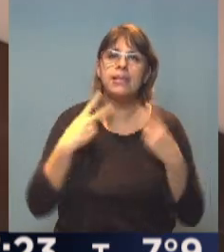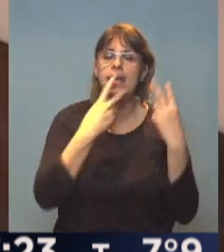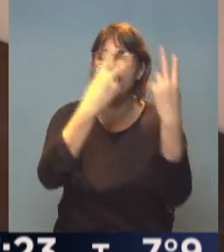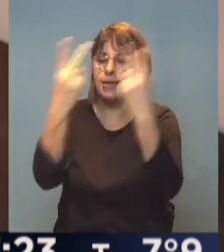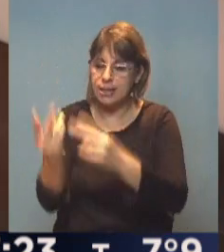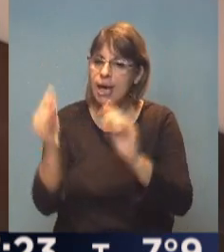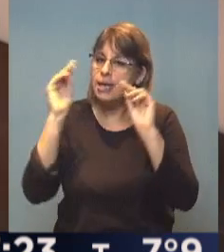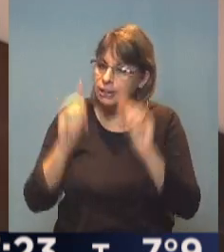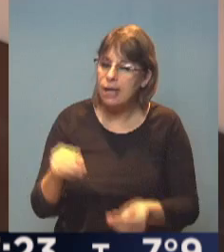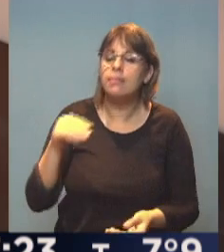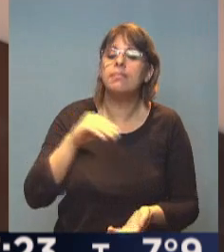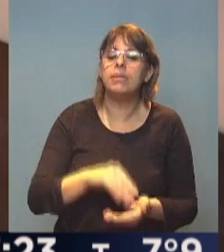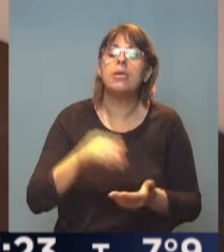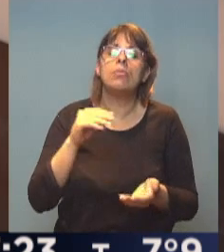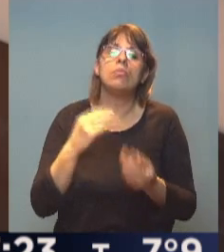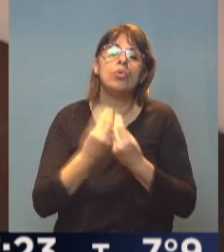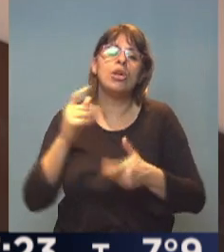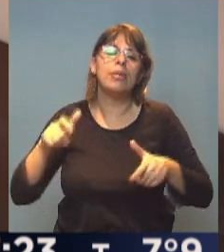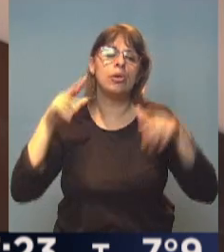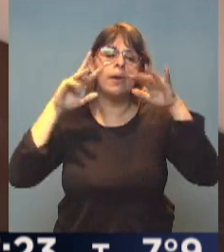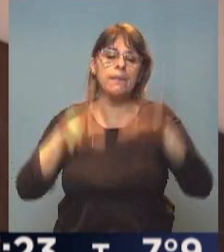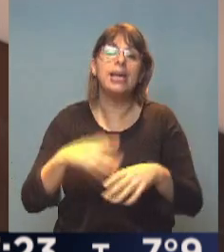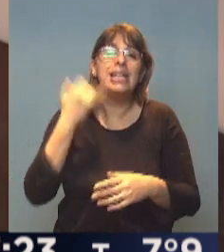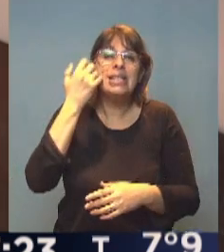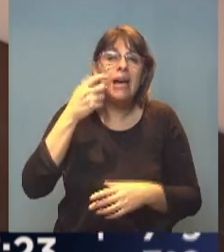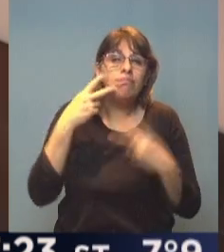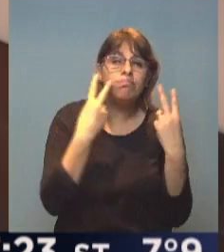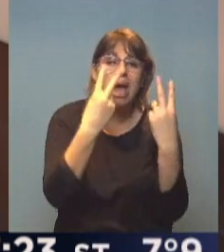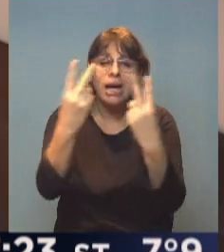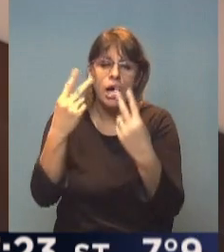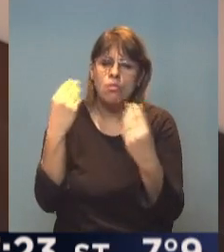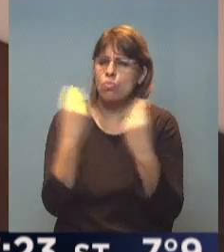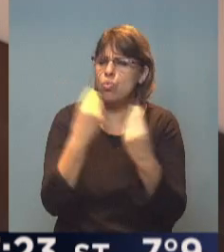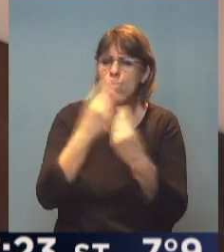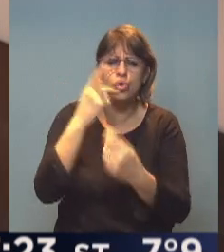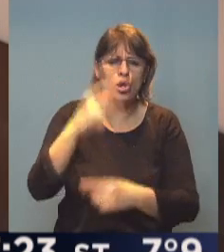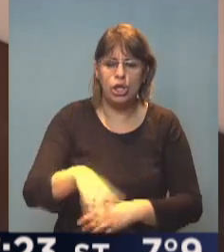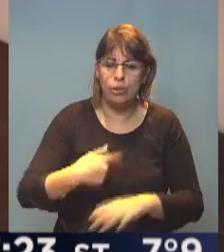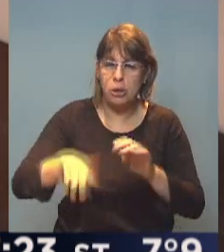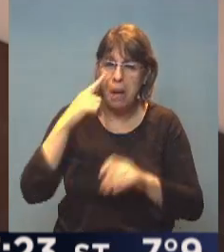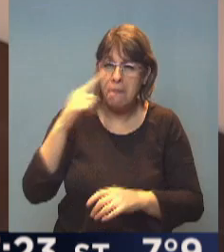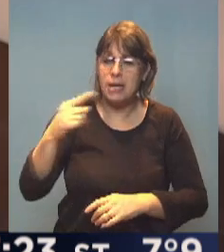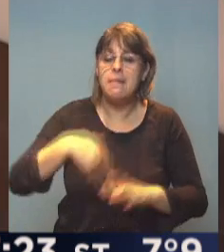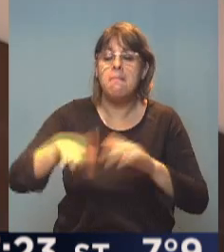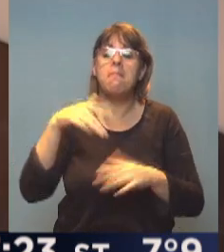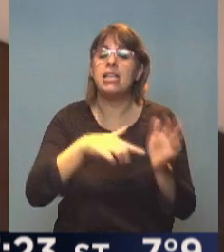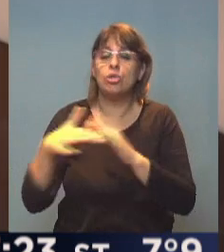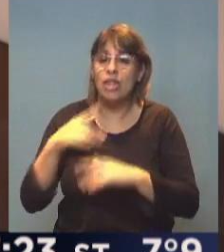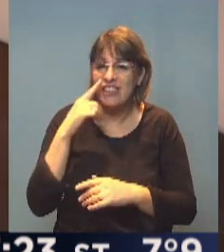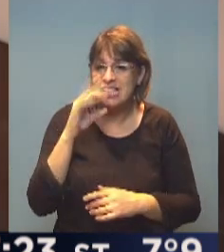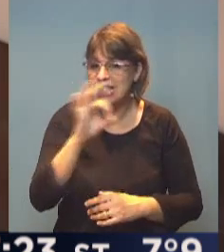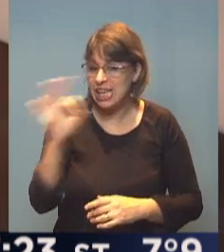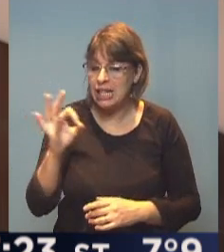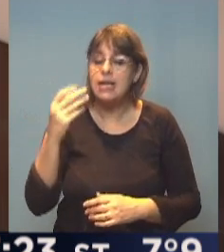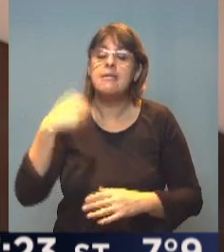sumaron números increíbles. Ya llevan recorridos miles de kilómetros, más de 100 ciudades, y ahora estuvieron